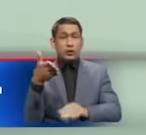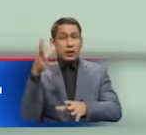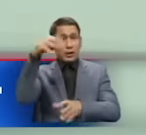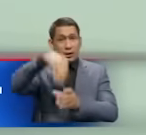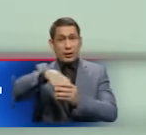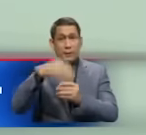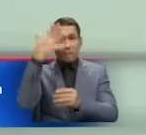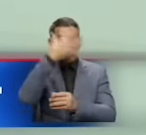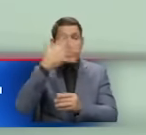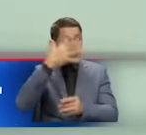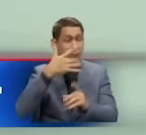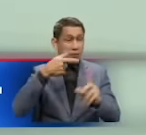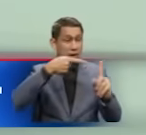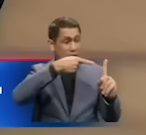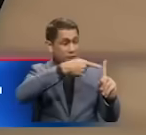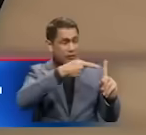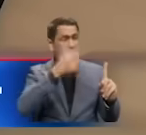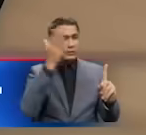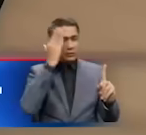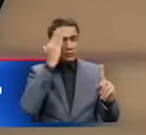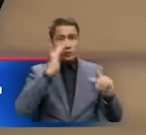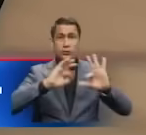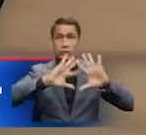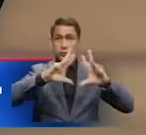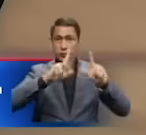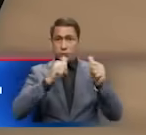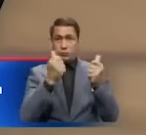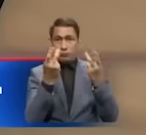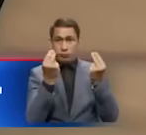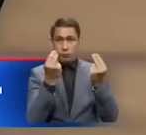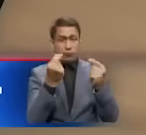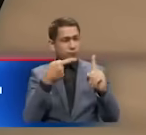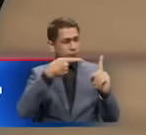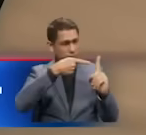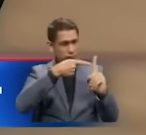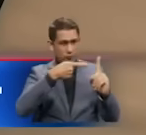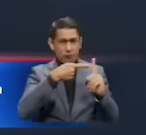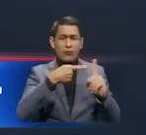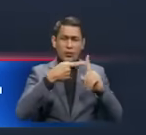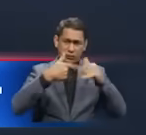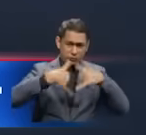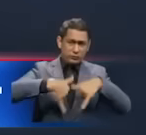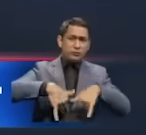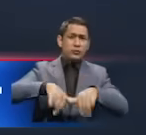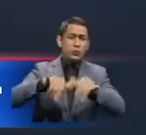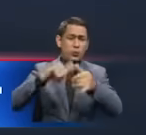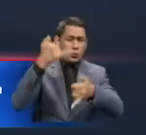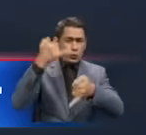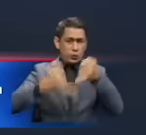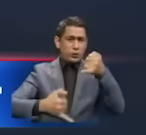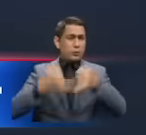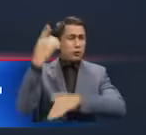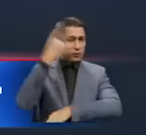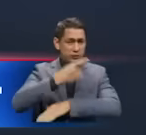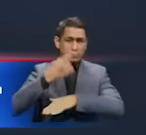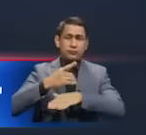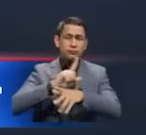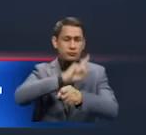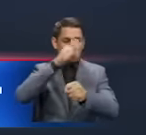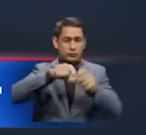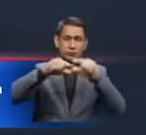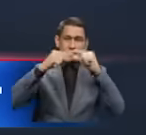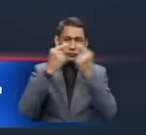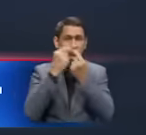aparentemente se lavaba dinero y que a ella le interesaba seguir en estos negocios. De la misma manera, conversaba con otras personas en torno a